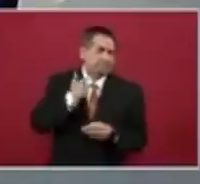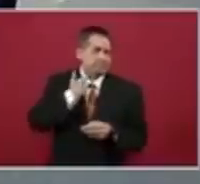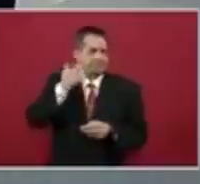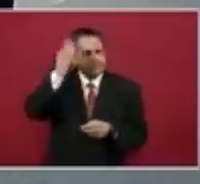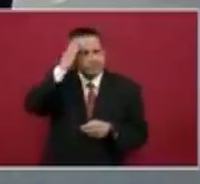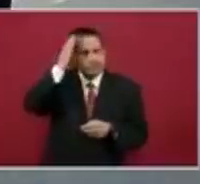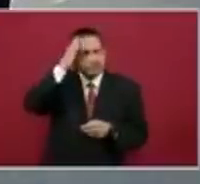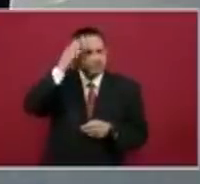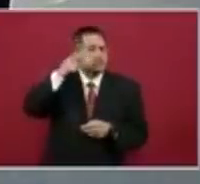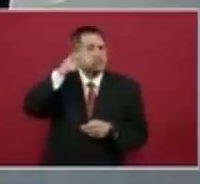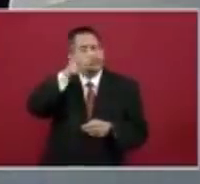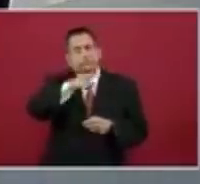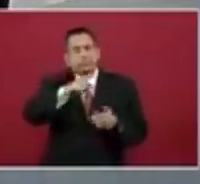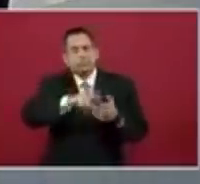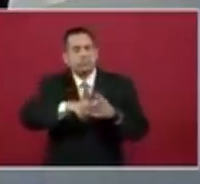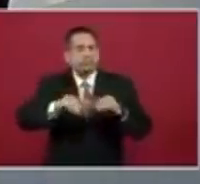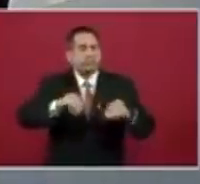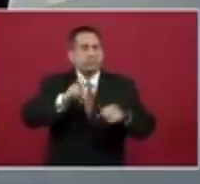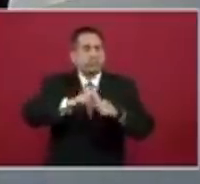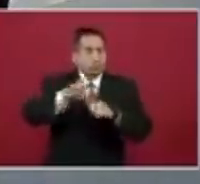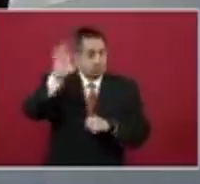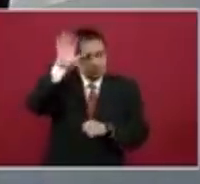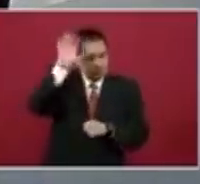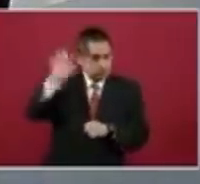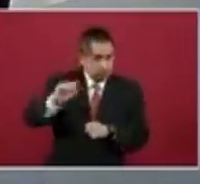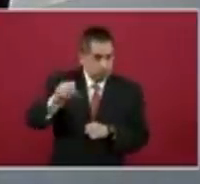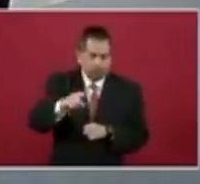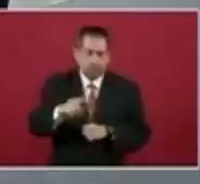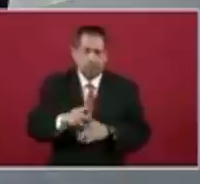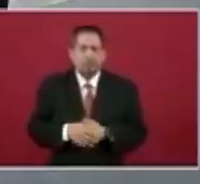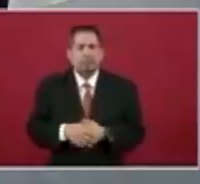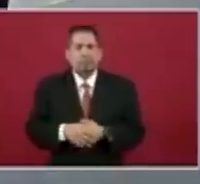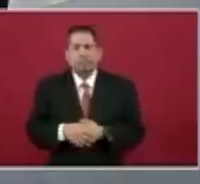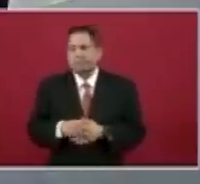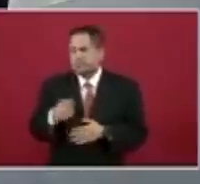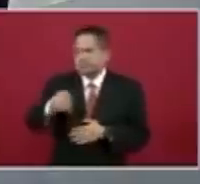de un movimiento en Morelos, nosotros